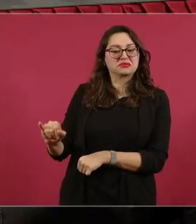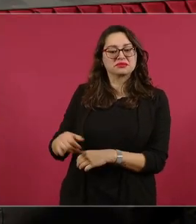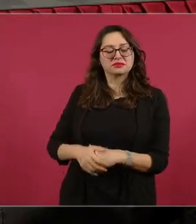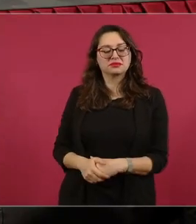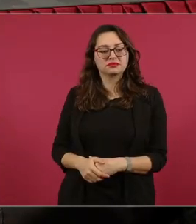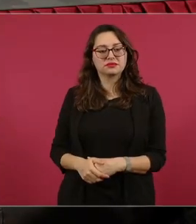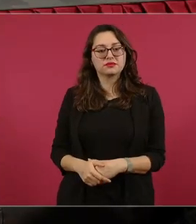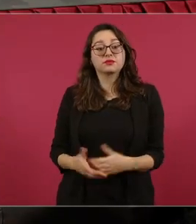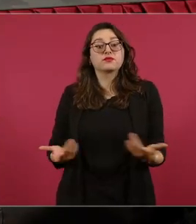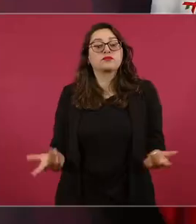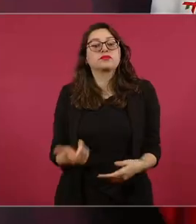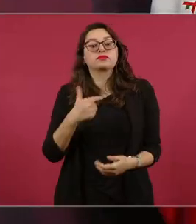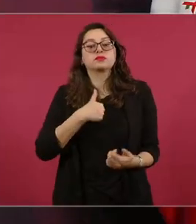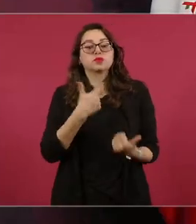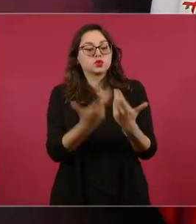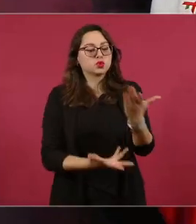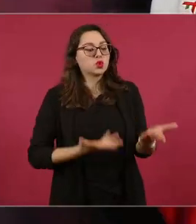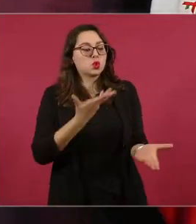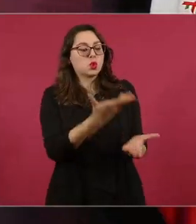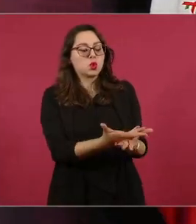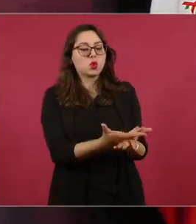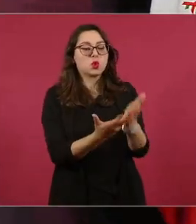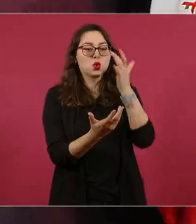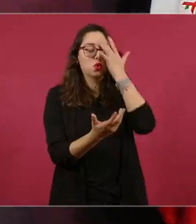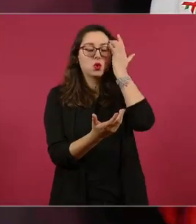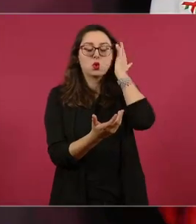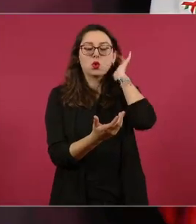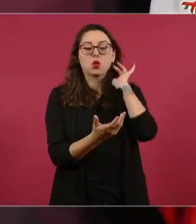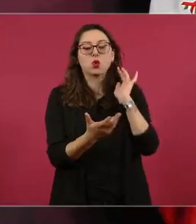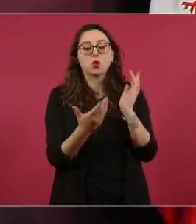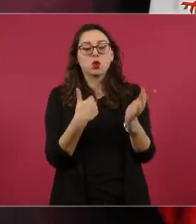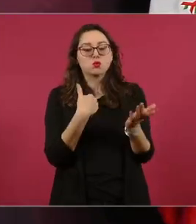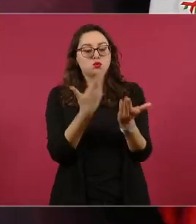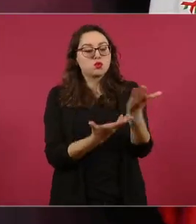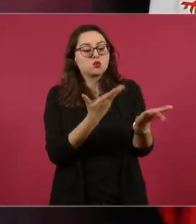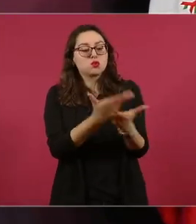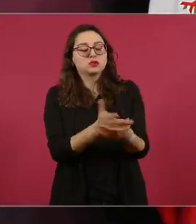De que un trabajador que se jubila